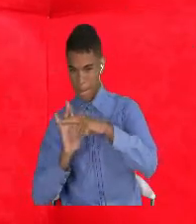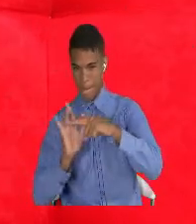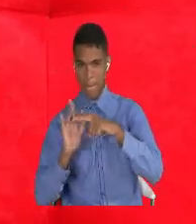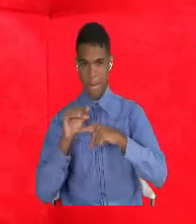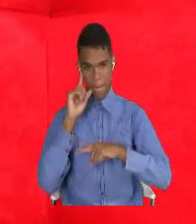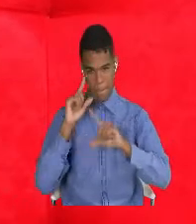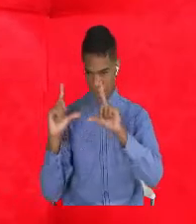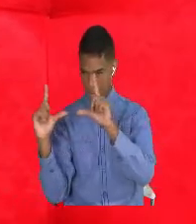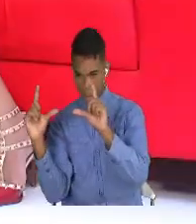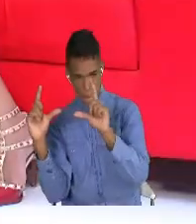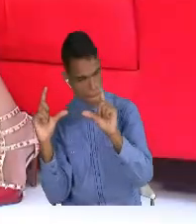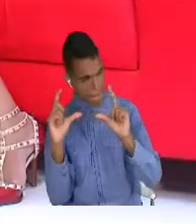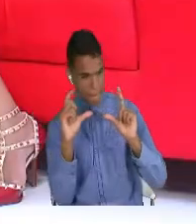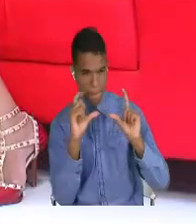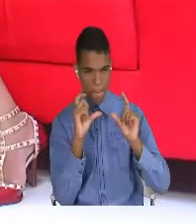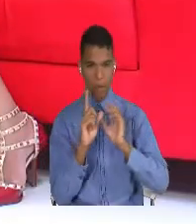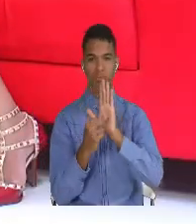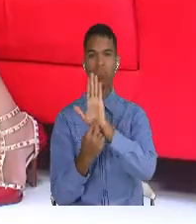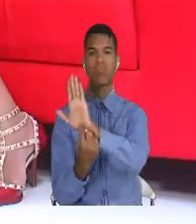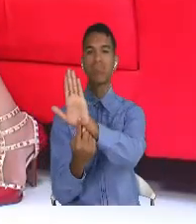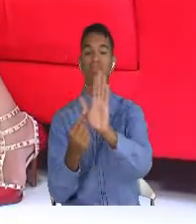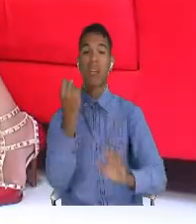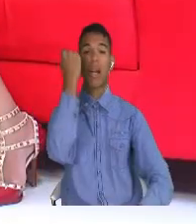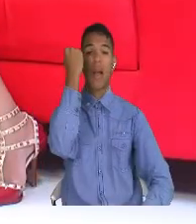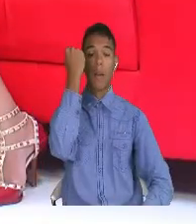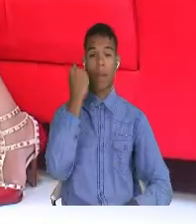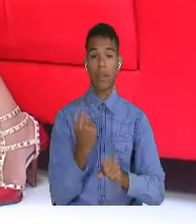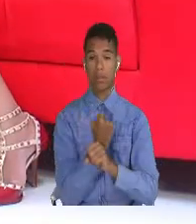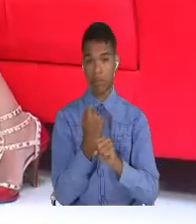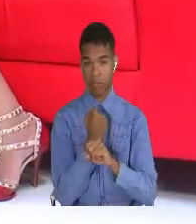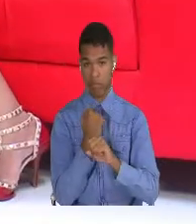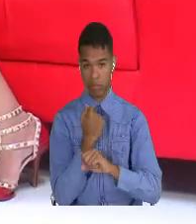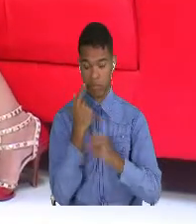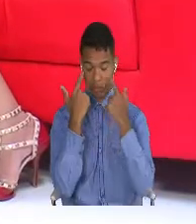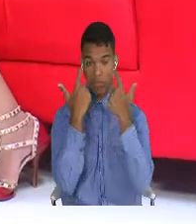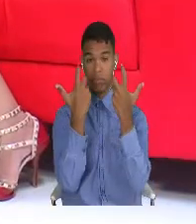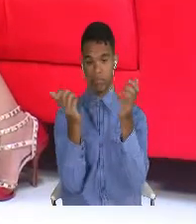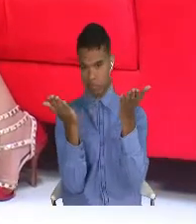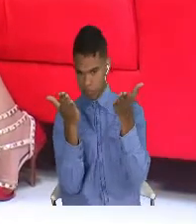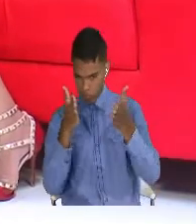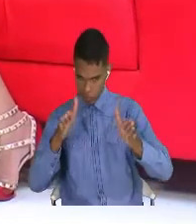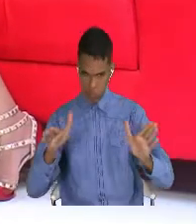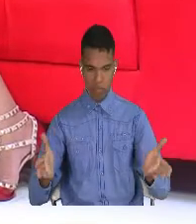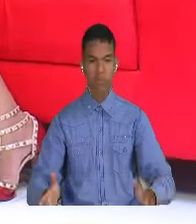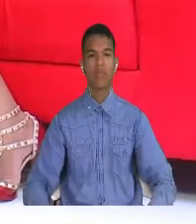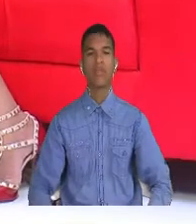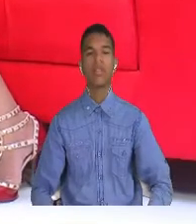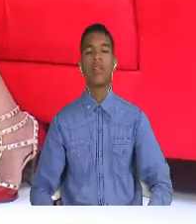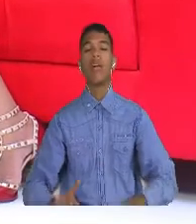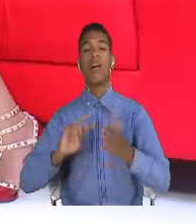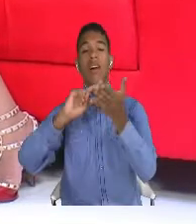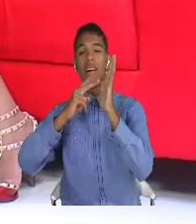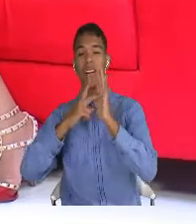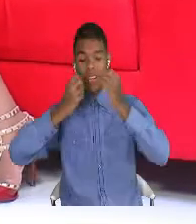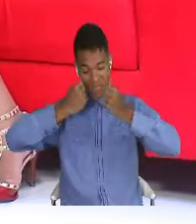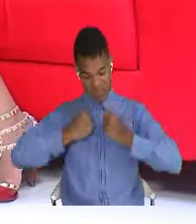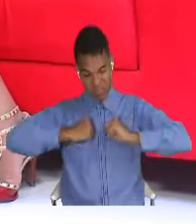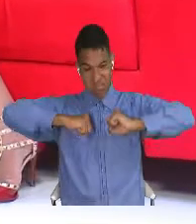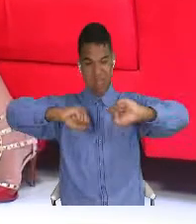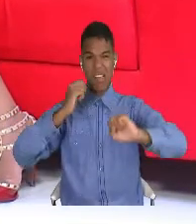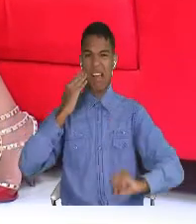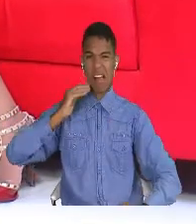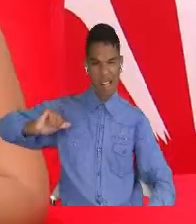de mis gorditas, porque bueno, son las que más trabajo se les ve. Ahí era donde yo quería preguntarle. Bueno, el reto más grande definitivamente está en aquellas